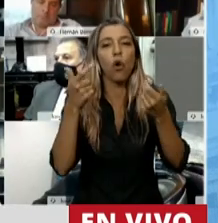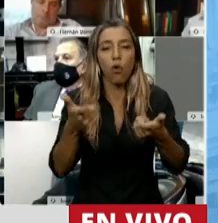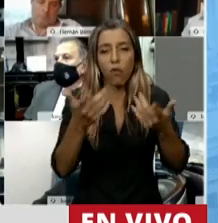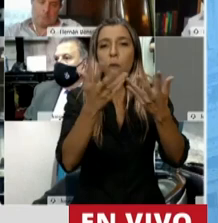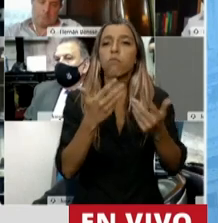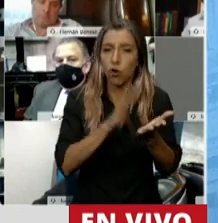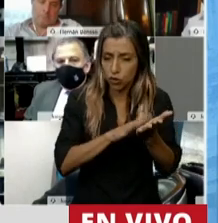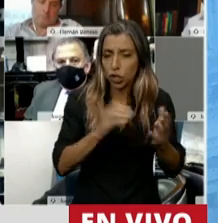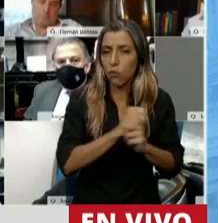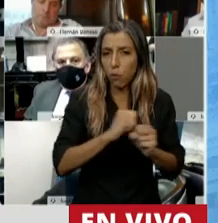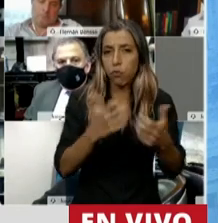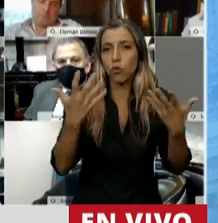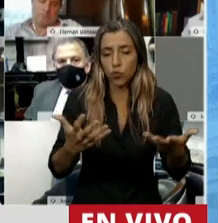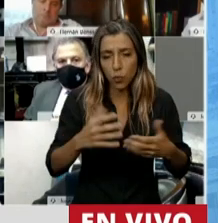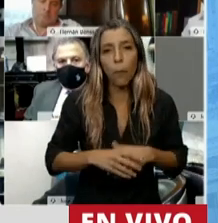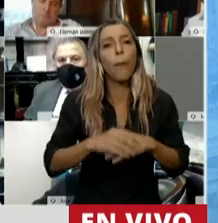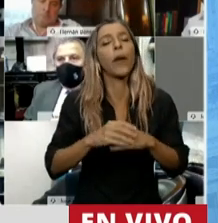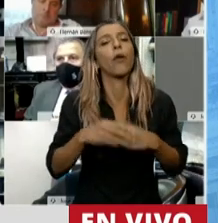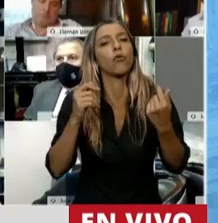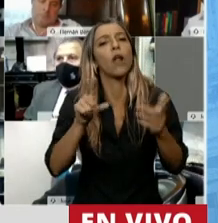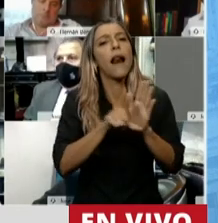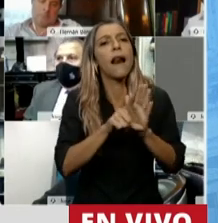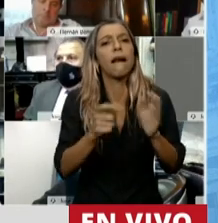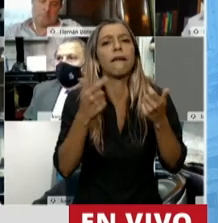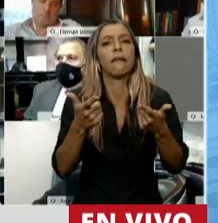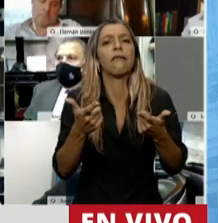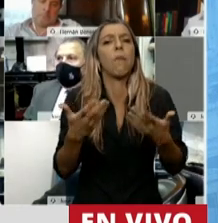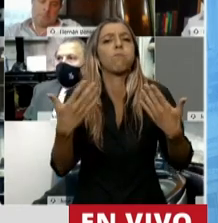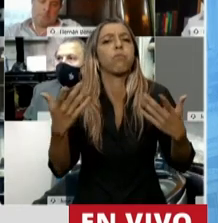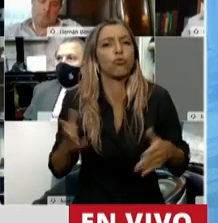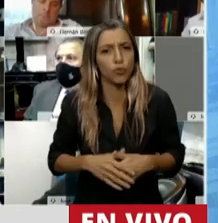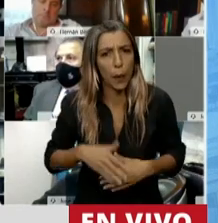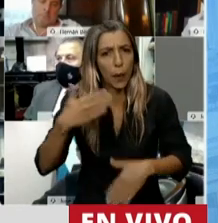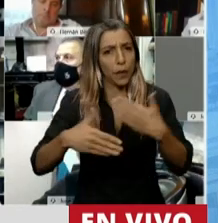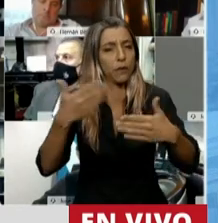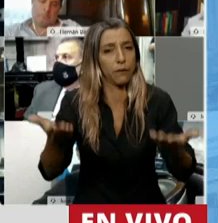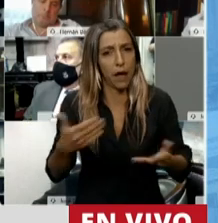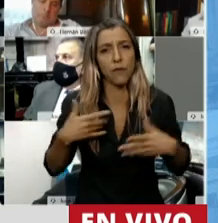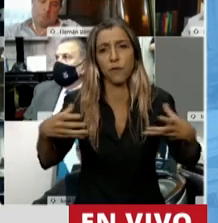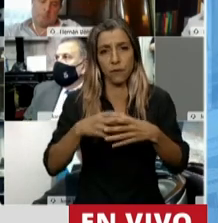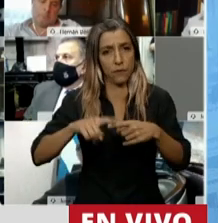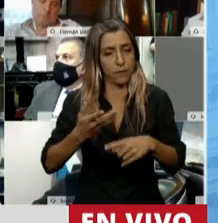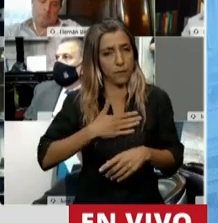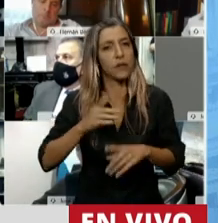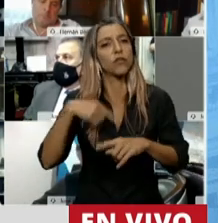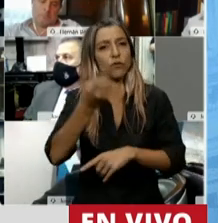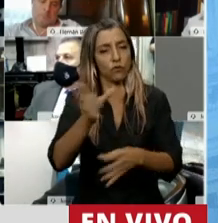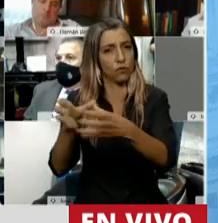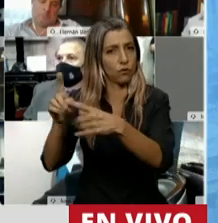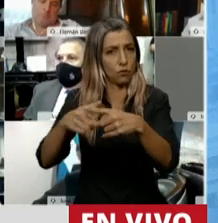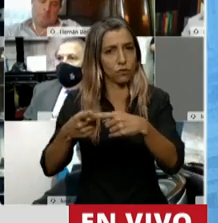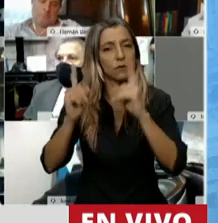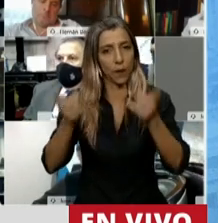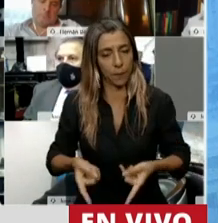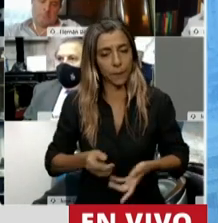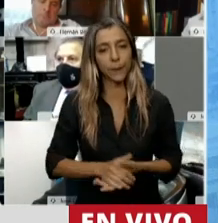sancionar este proyecto, lo que está buscando no solo mi bloque, sino todos los bloques que vienen a presentar este proyecto al Congreso. Para